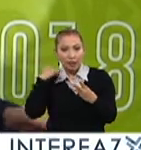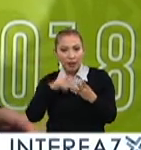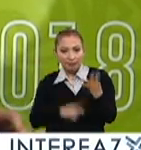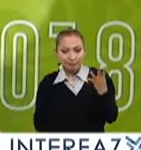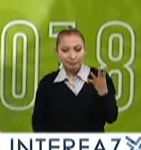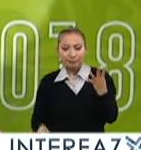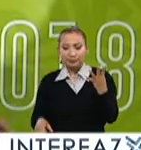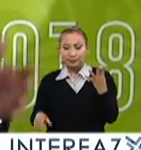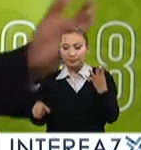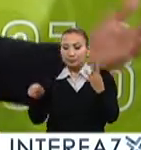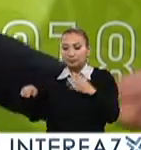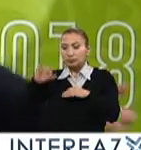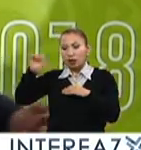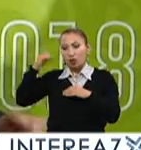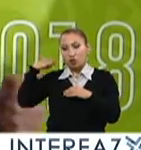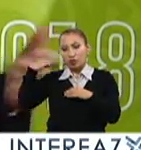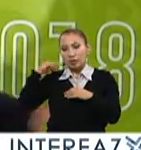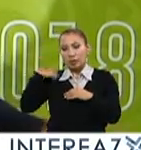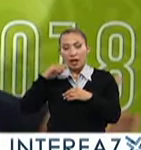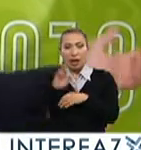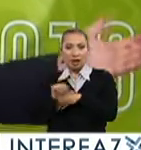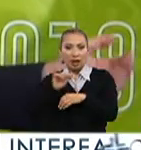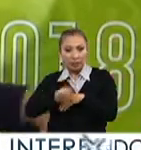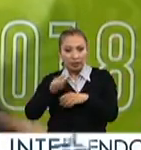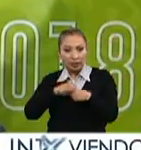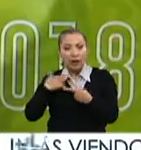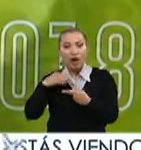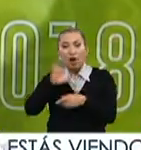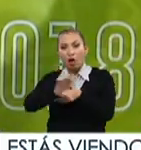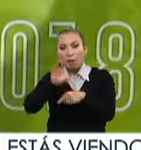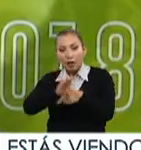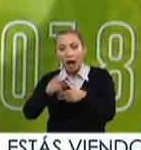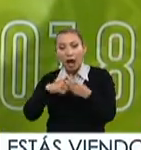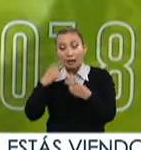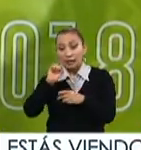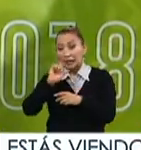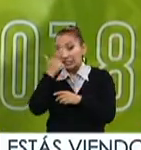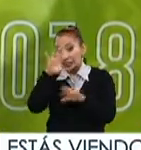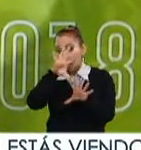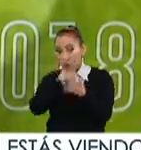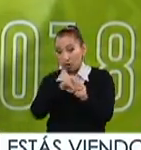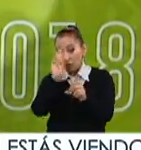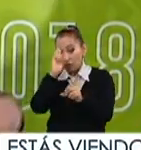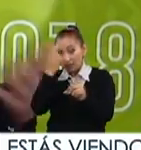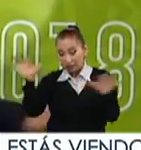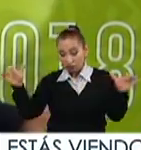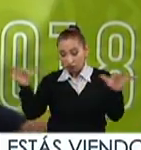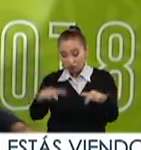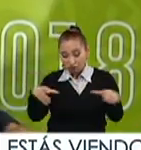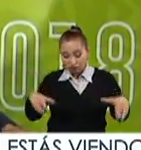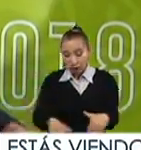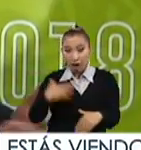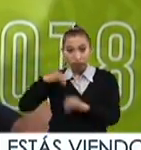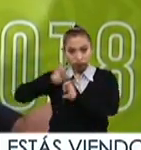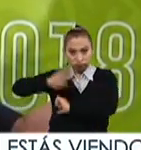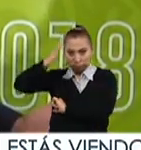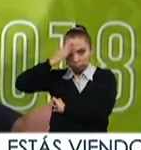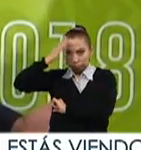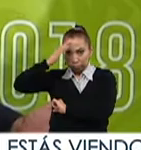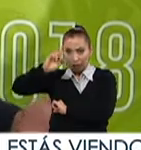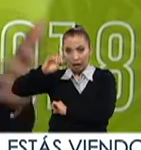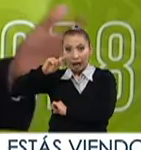Yucatán, y la Universidad de Buenos Aires, la Universidad Nacional de Colombia. Son 37 en total. Van a venir los rectores